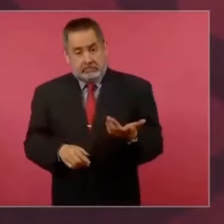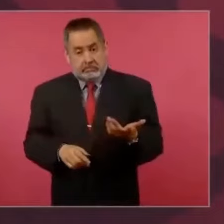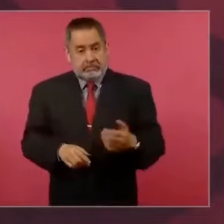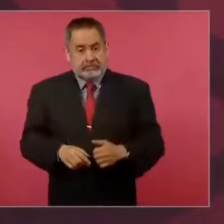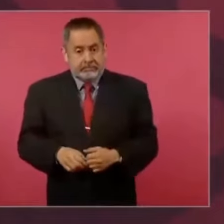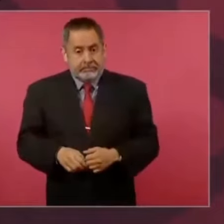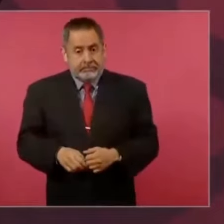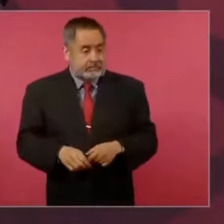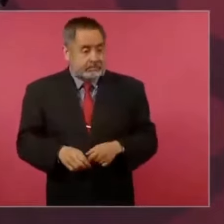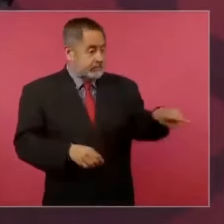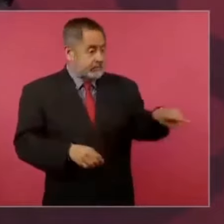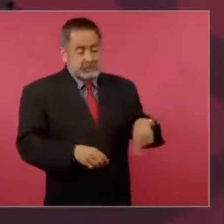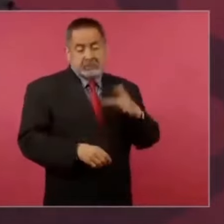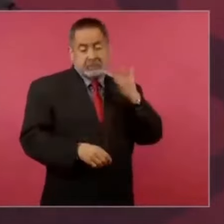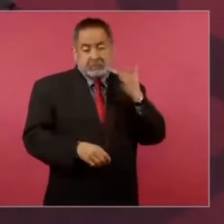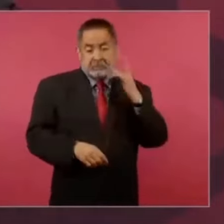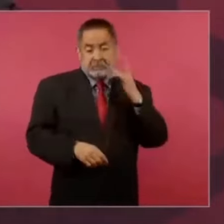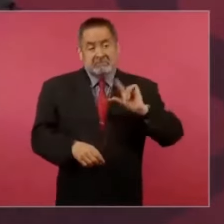de fifís